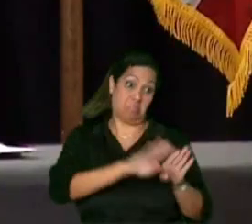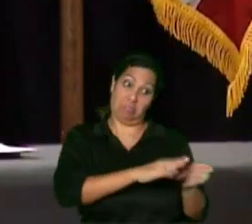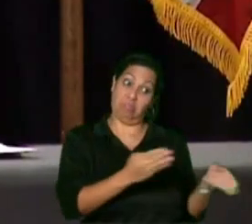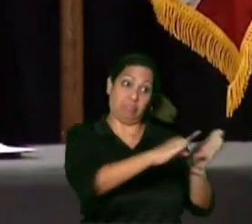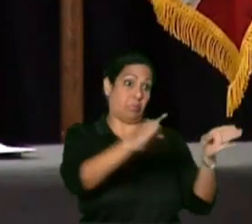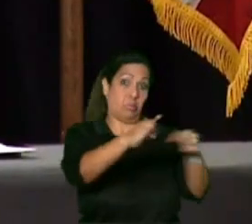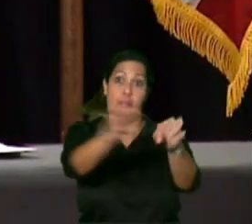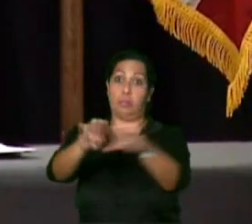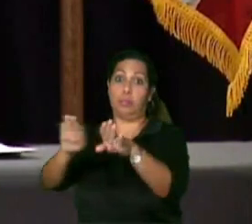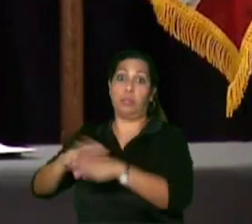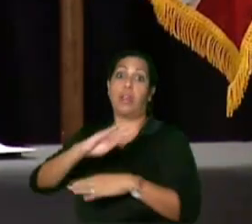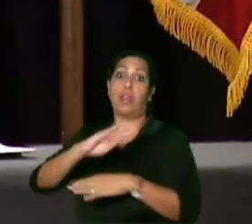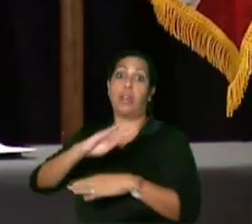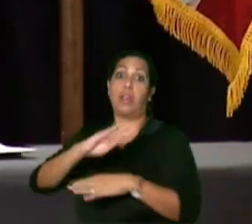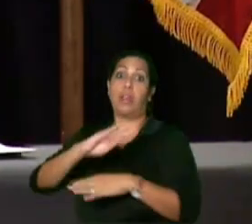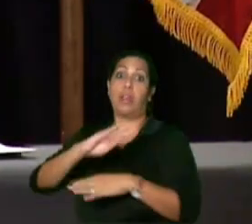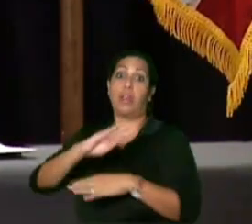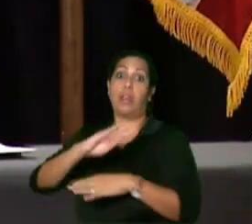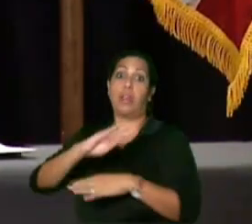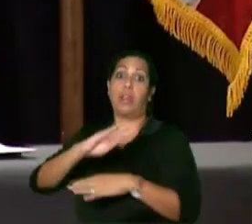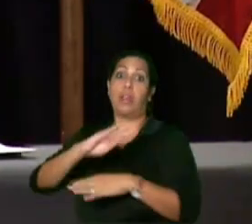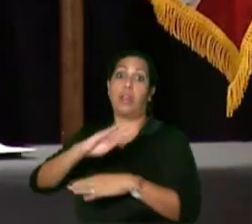fiscalización que ustedes escucharon, lo vamos a publicar